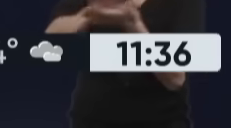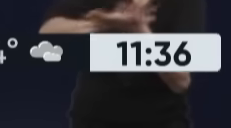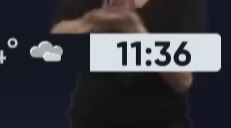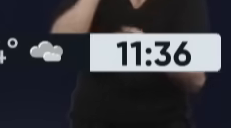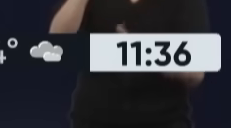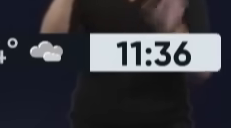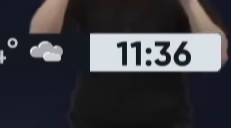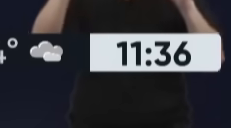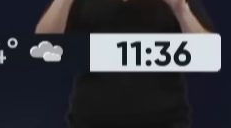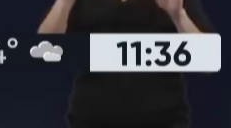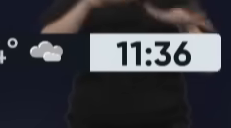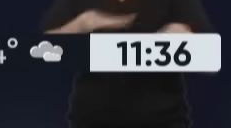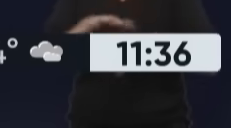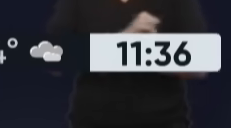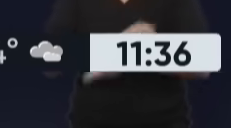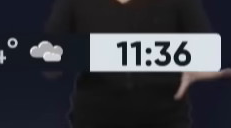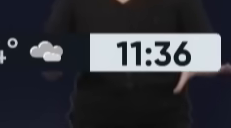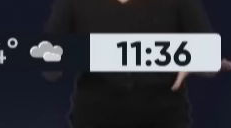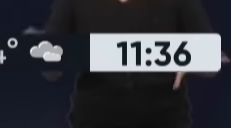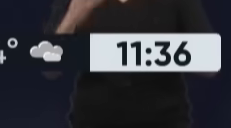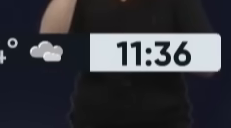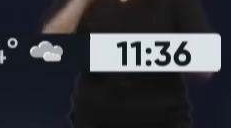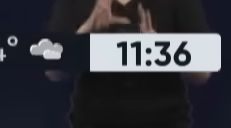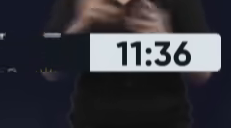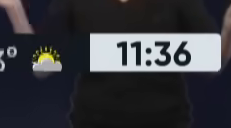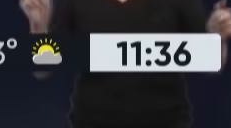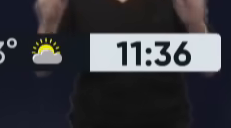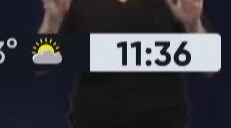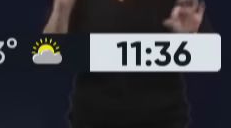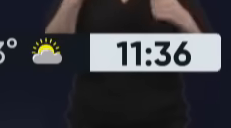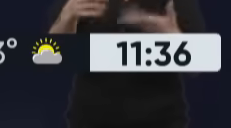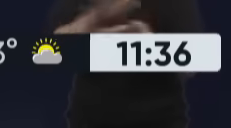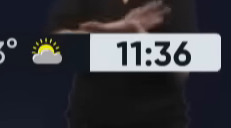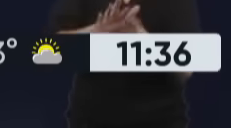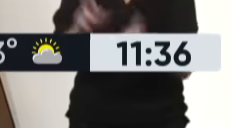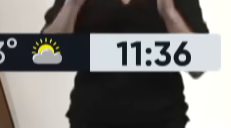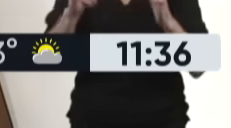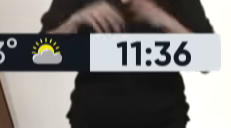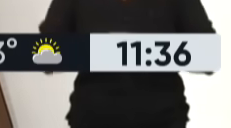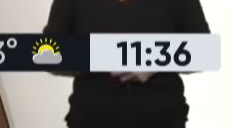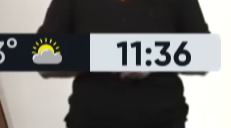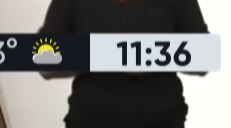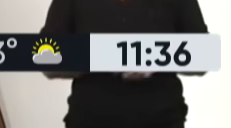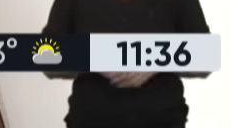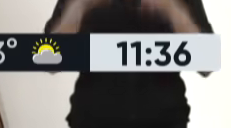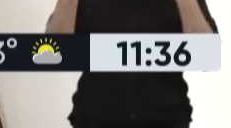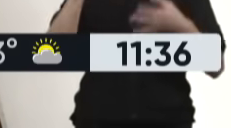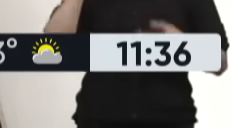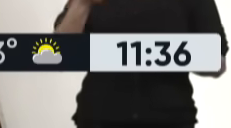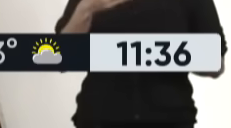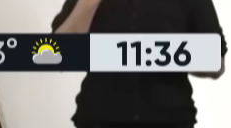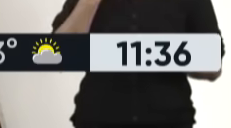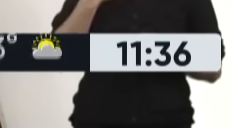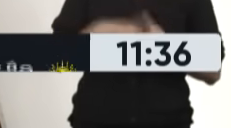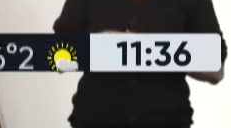esta monstruosidad termine o se resuelva. Buen día, vocero. ¿Cómo andás?